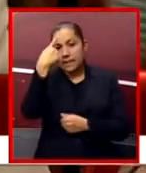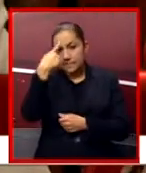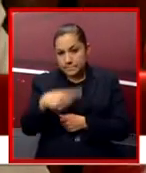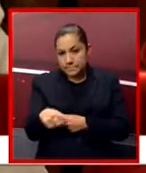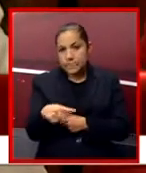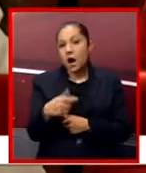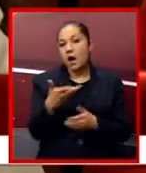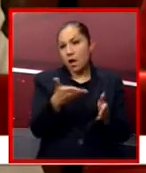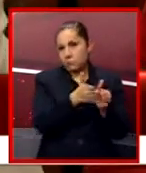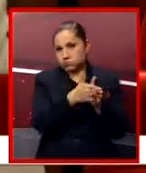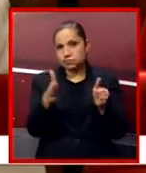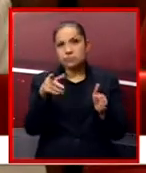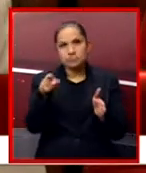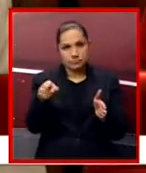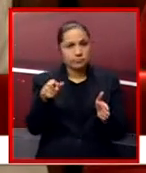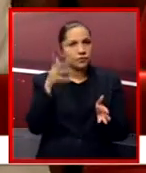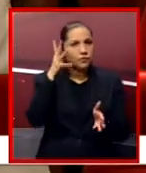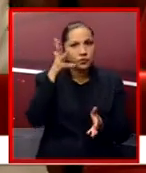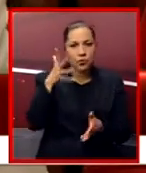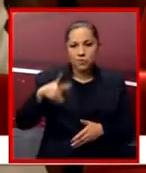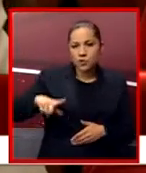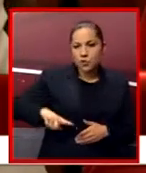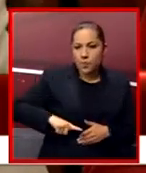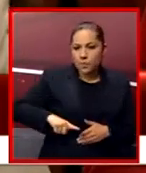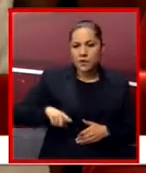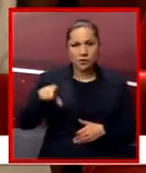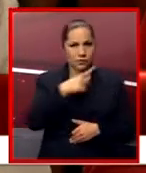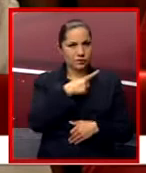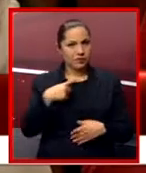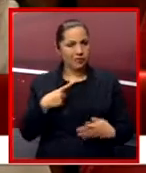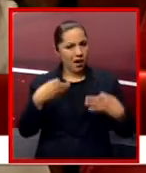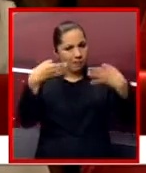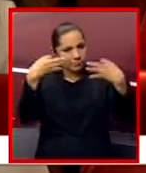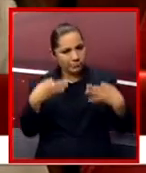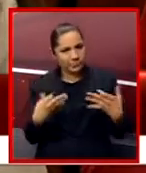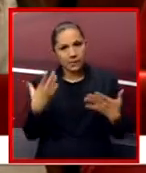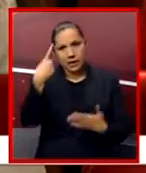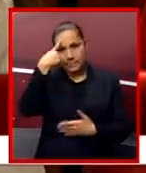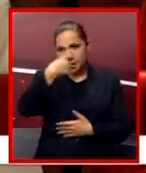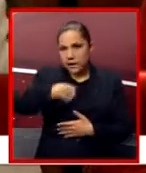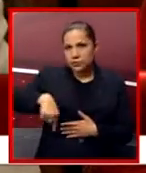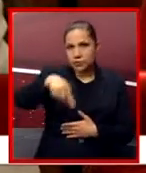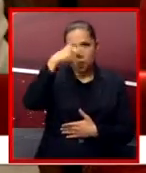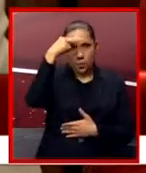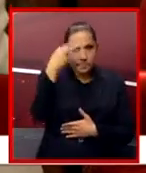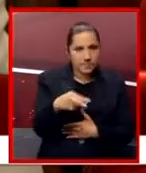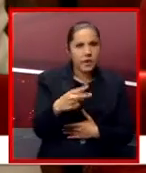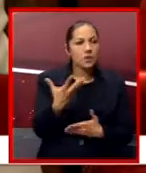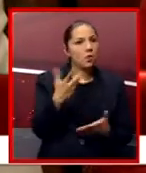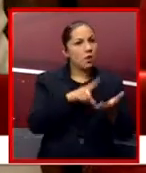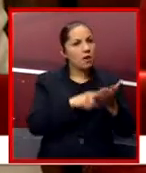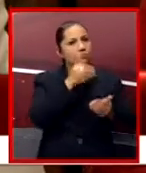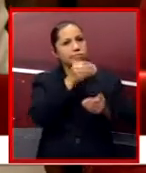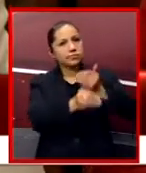un gobierno que realmente atienda el desarrollo del país en todos sus órdenes.